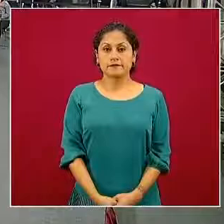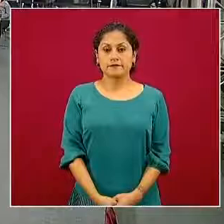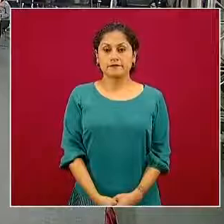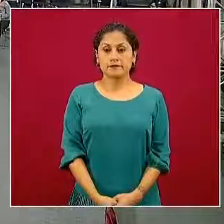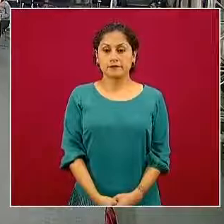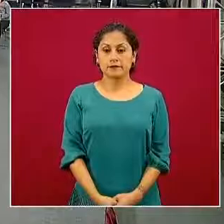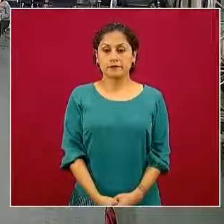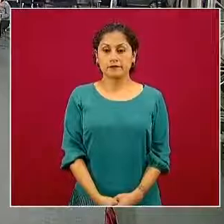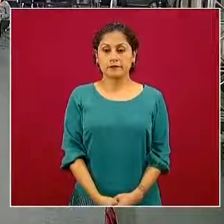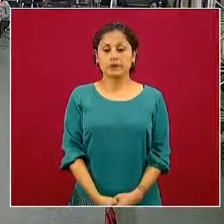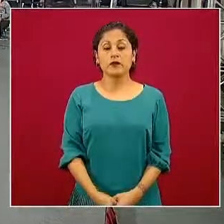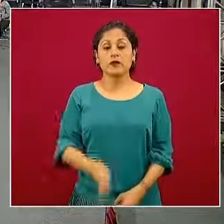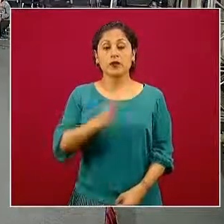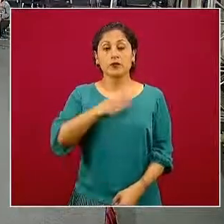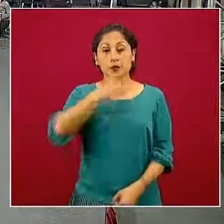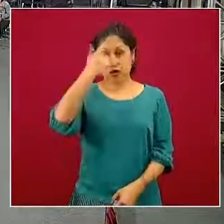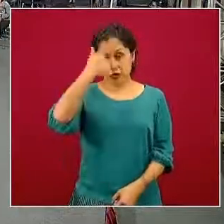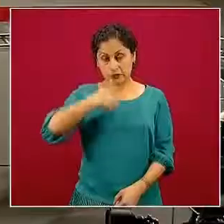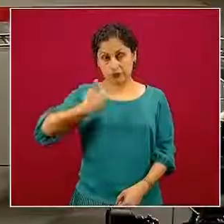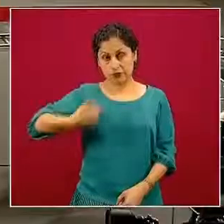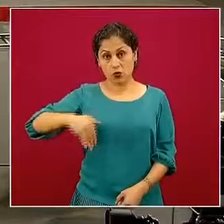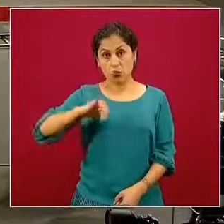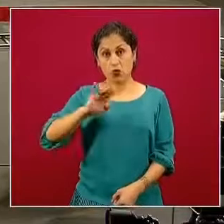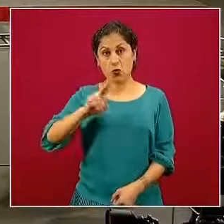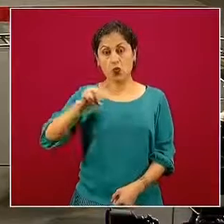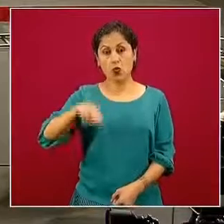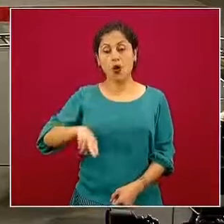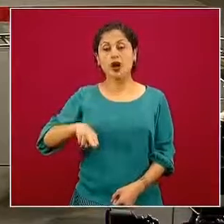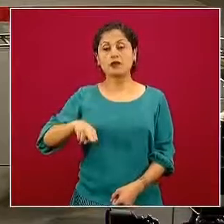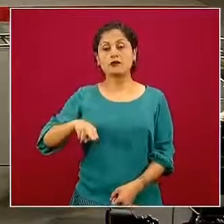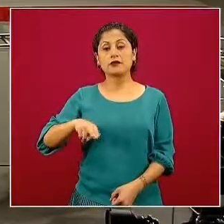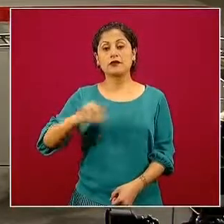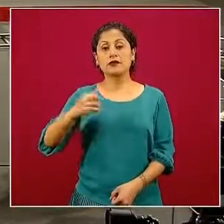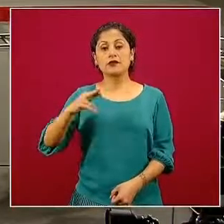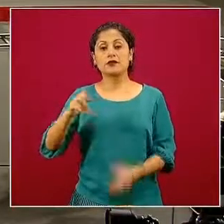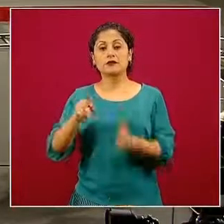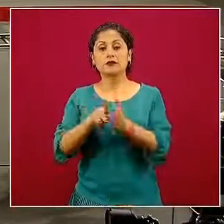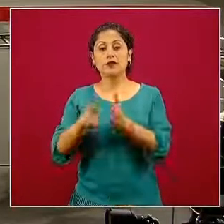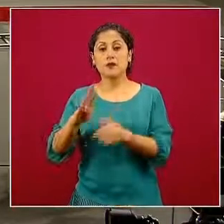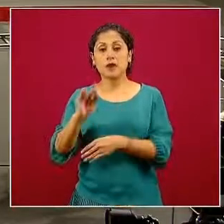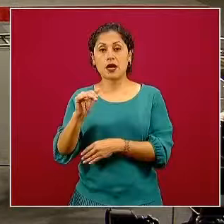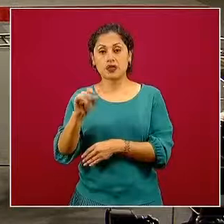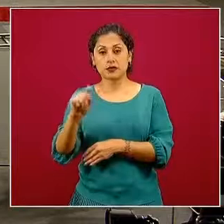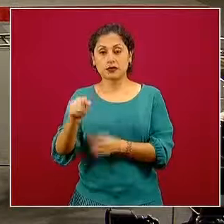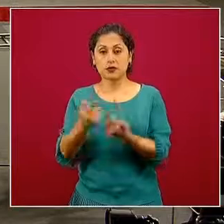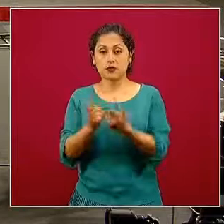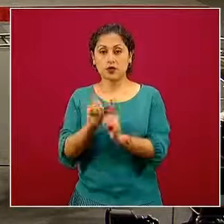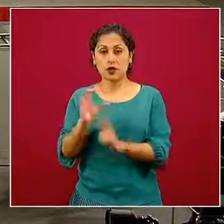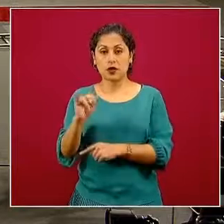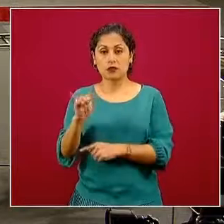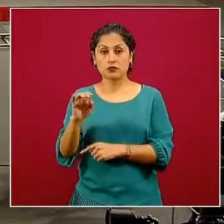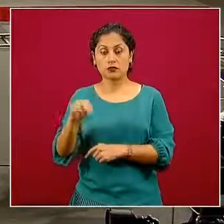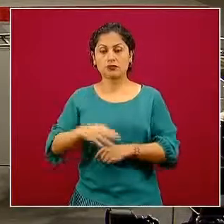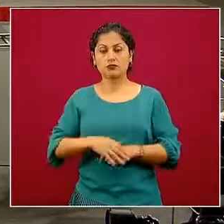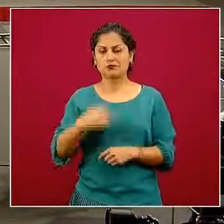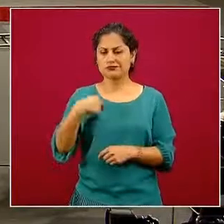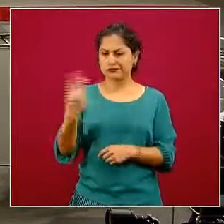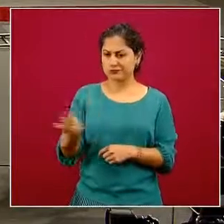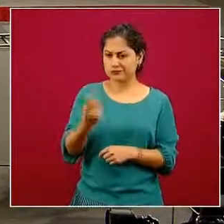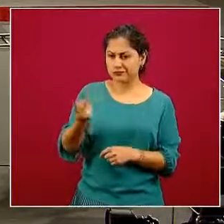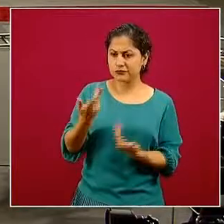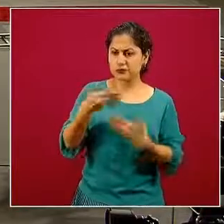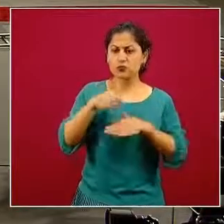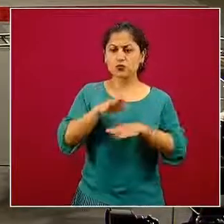Gracias. Buenas noches. Juan Hernández de Perico Basta y Grupo Cantón. Tienen dos preguntas que van relacionadas precisamente